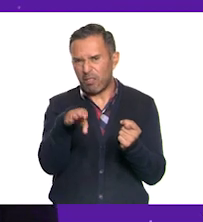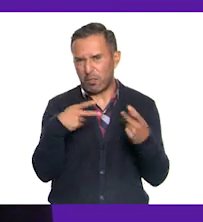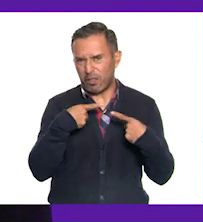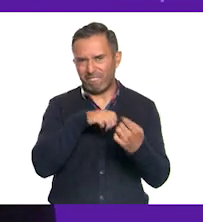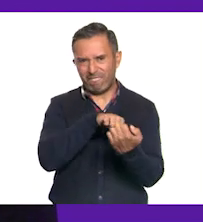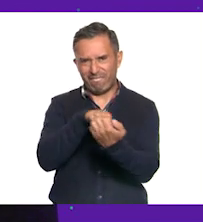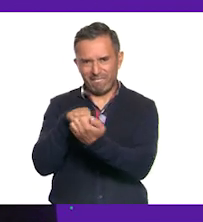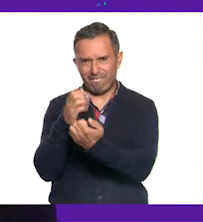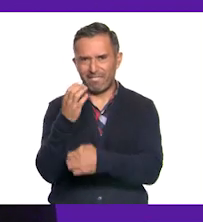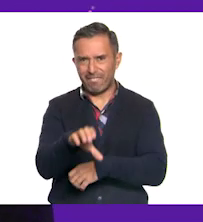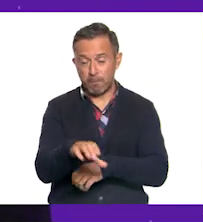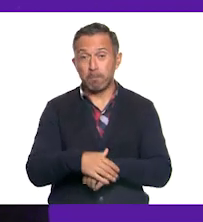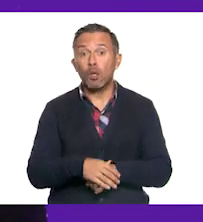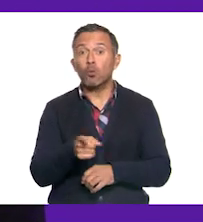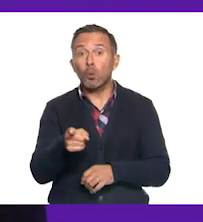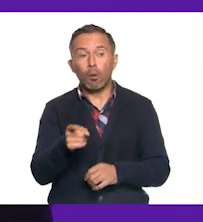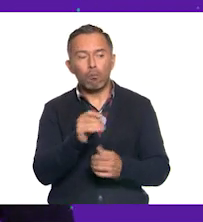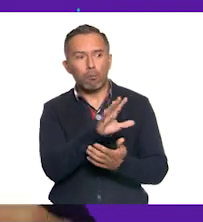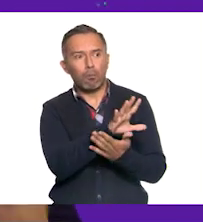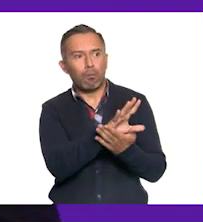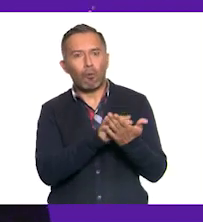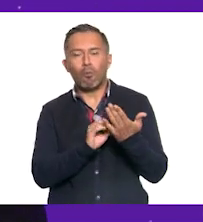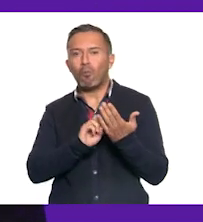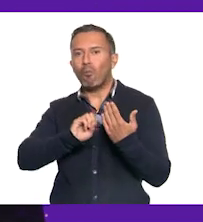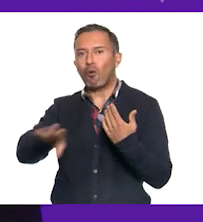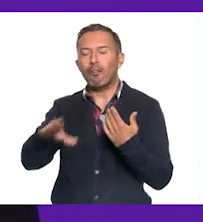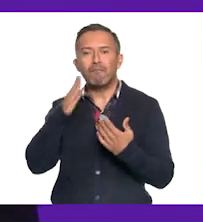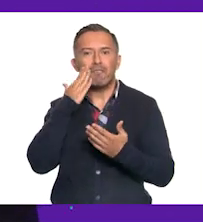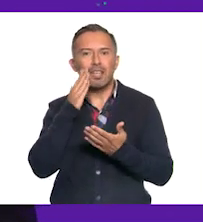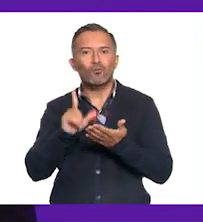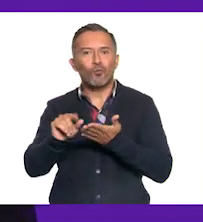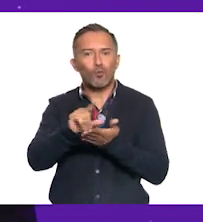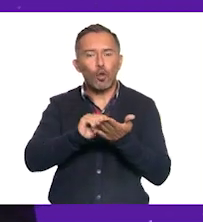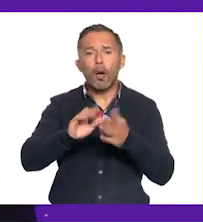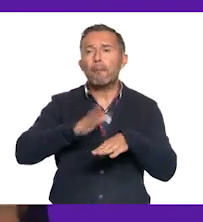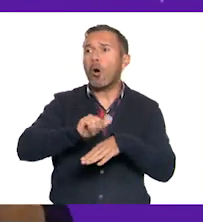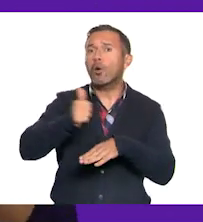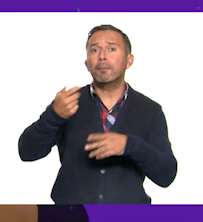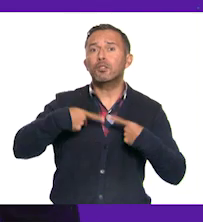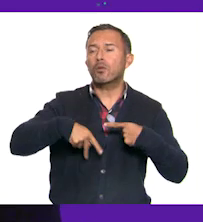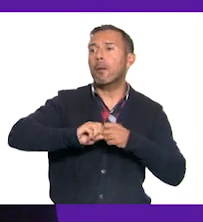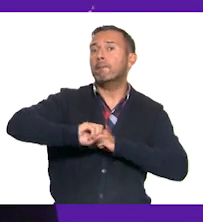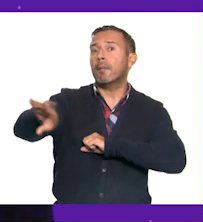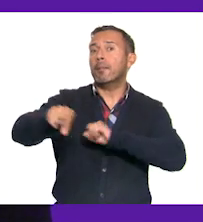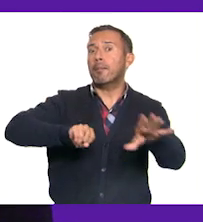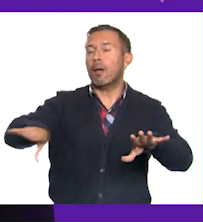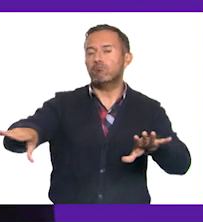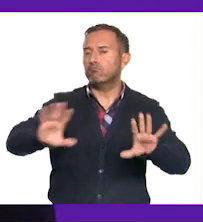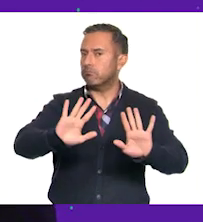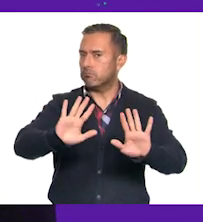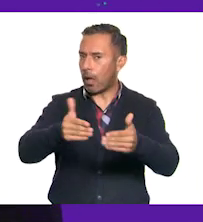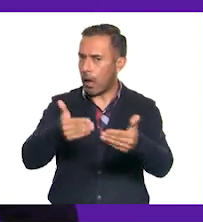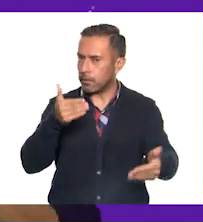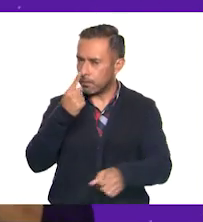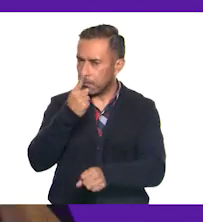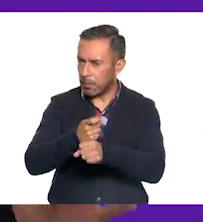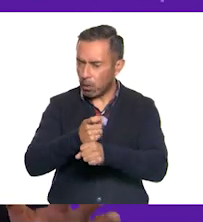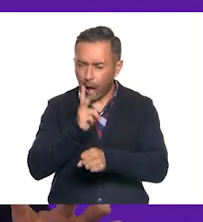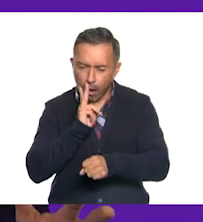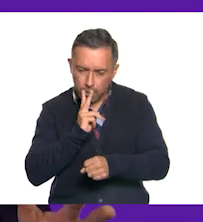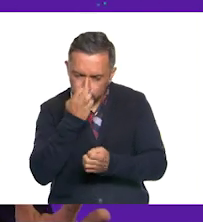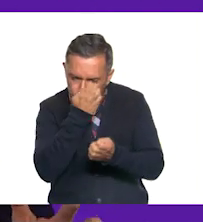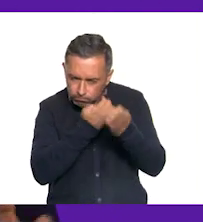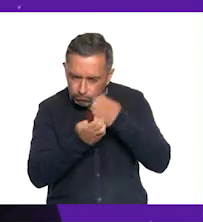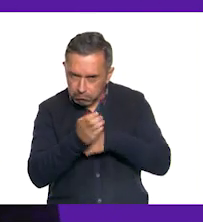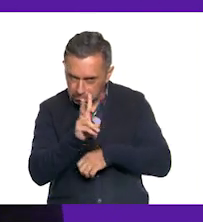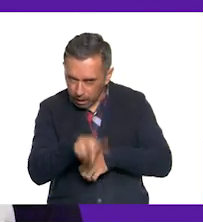antes de copiar esos contenidos en tus redes sociales o de reenviarlos a otros cibernautas, asegúrate de que sean verídicos y no